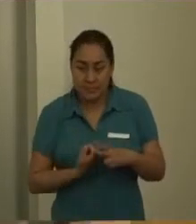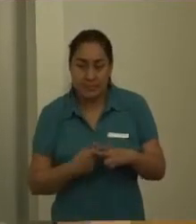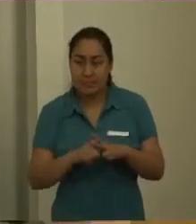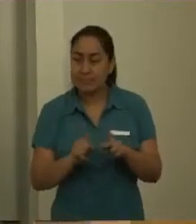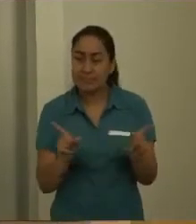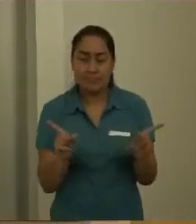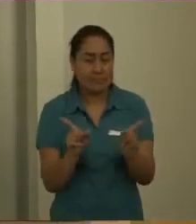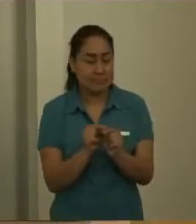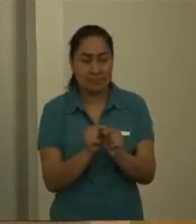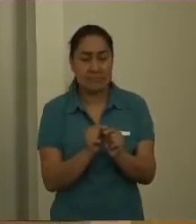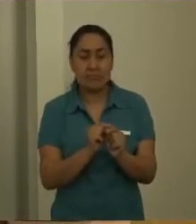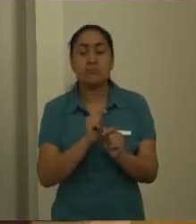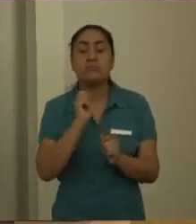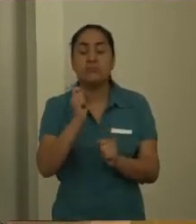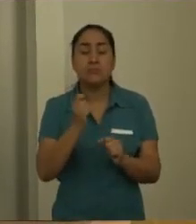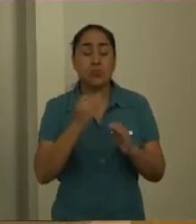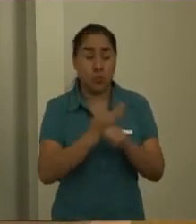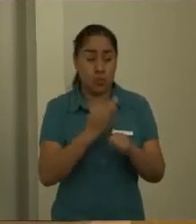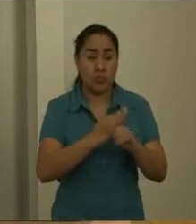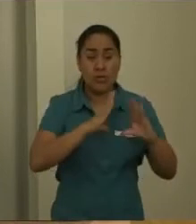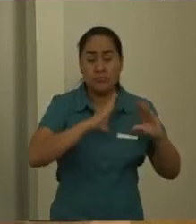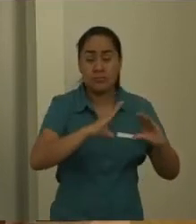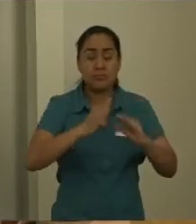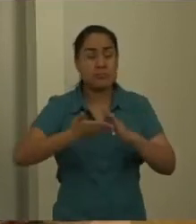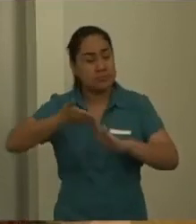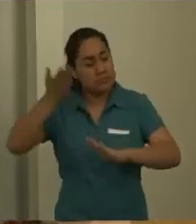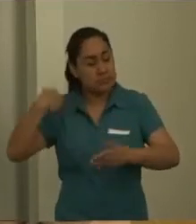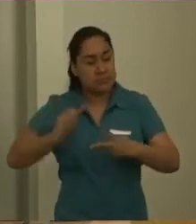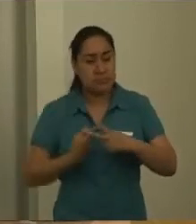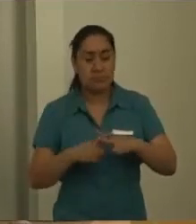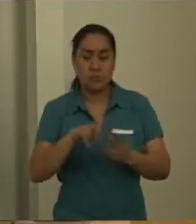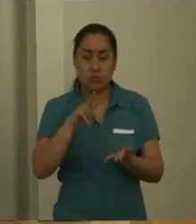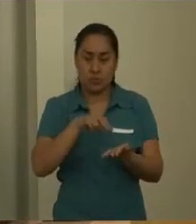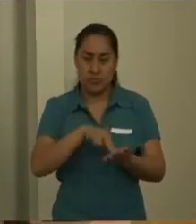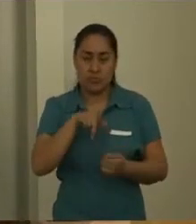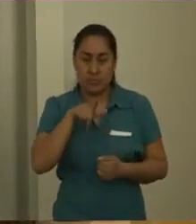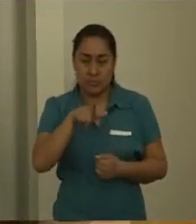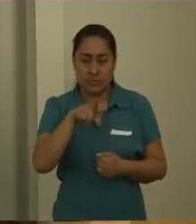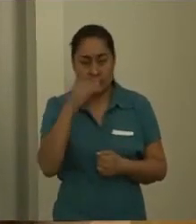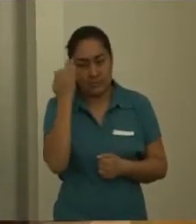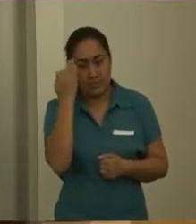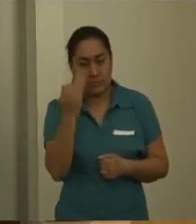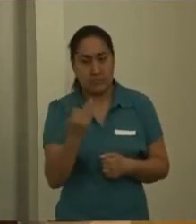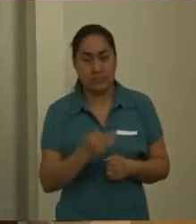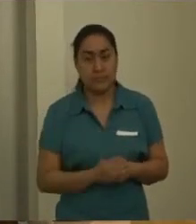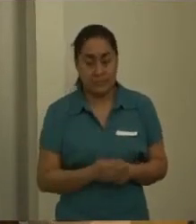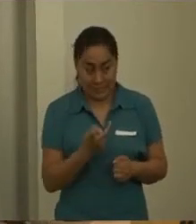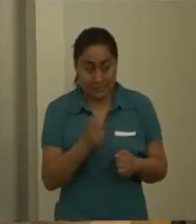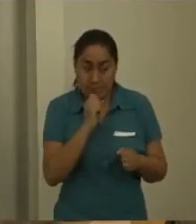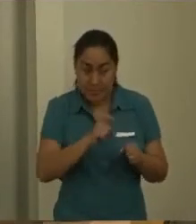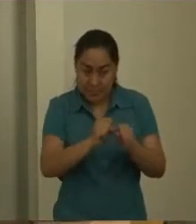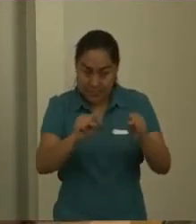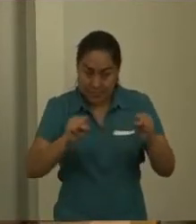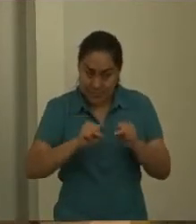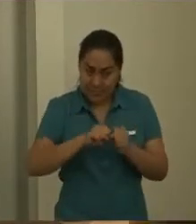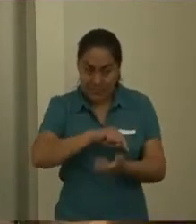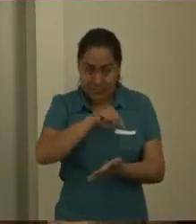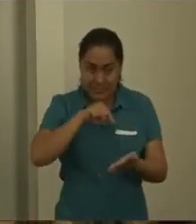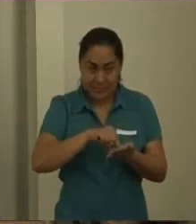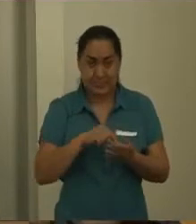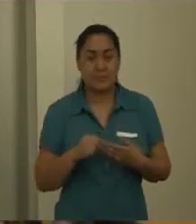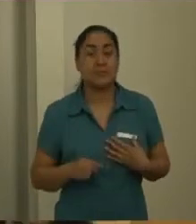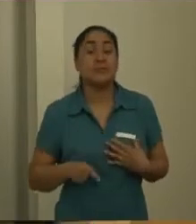cómo la cátedra inició en 2012 2017 en esta sala en donde